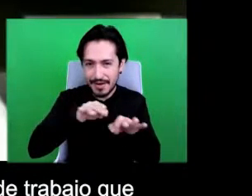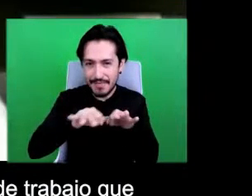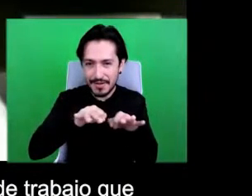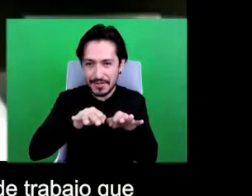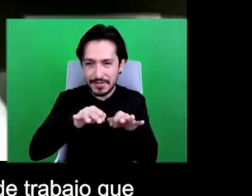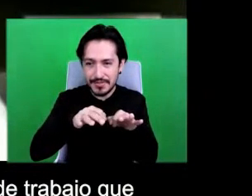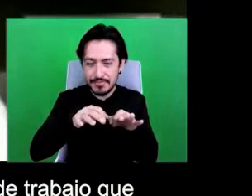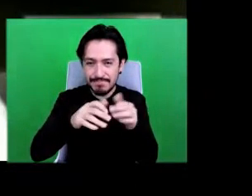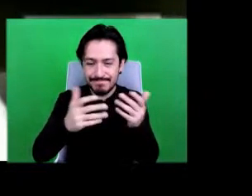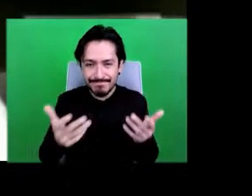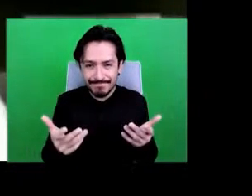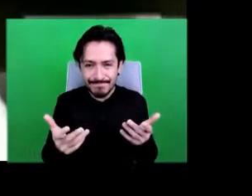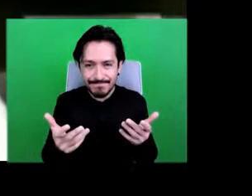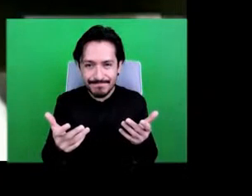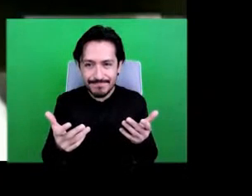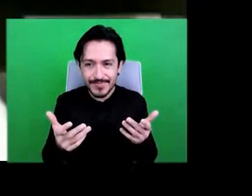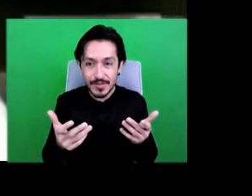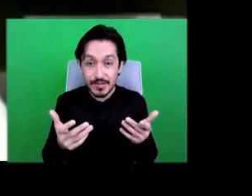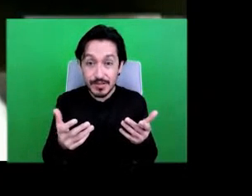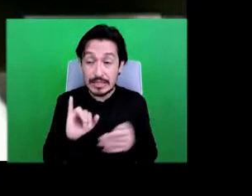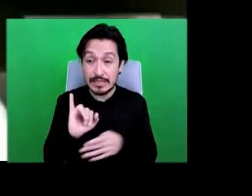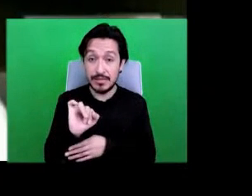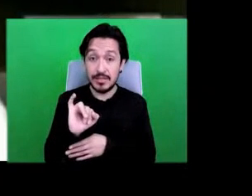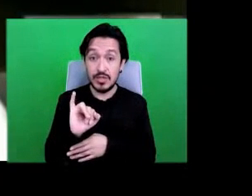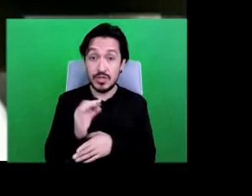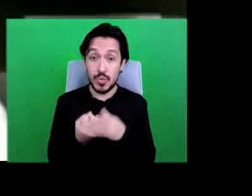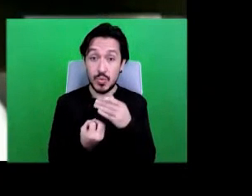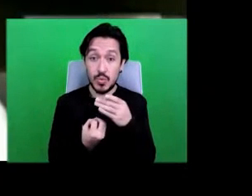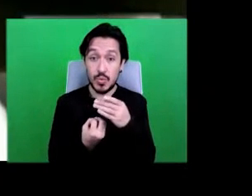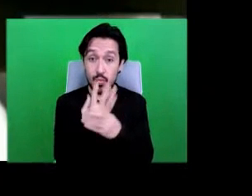además de nuevas para mí, tuve un poco